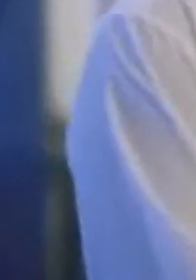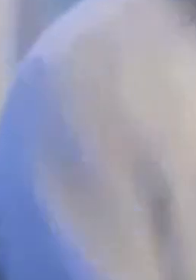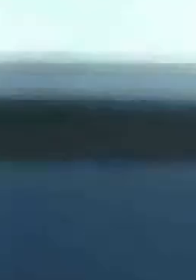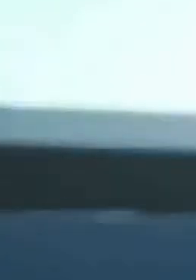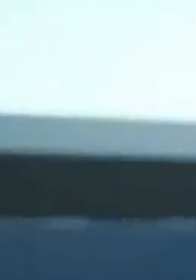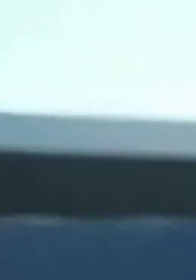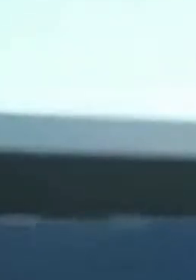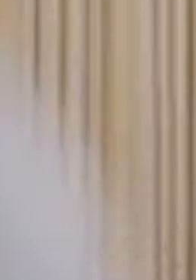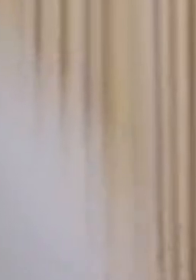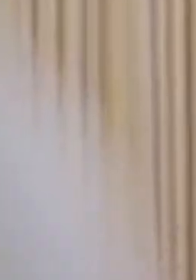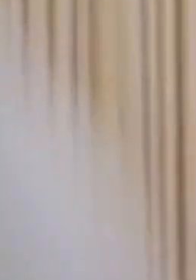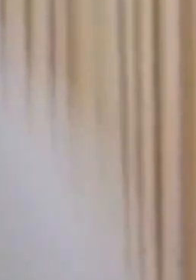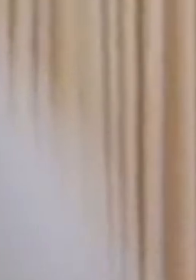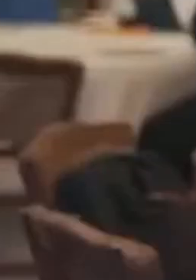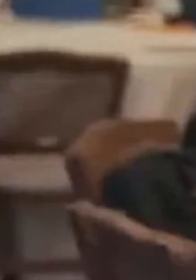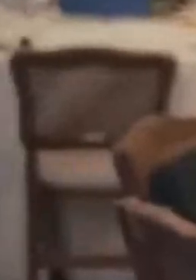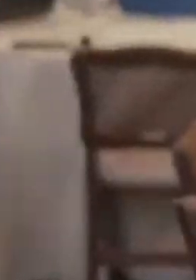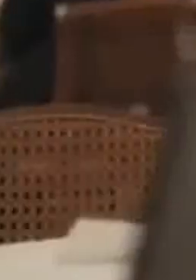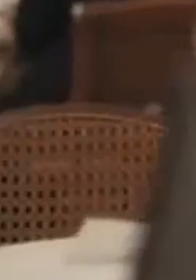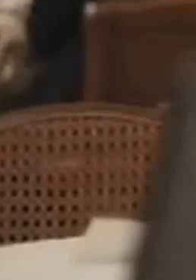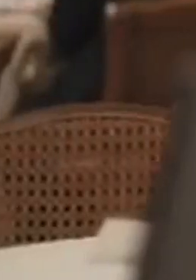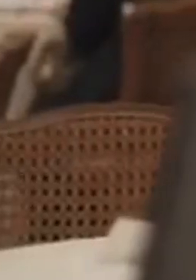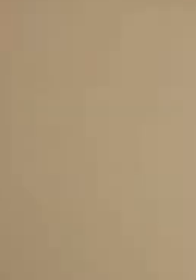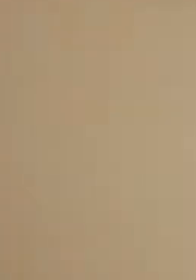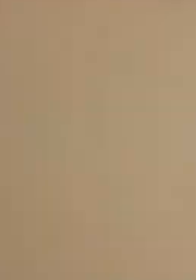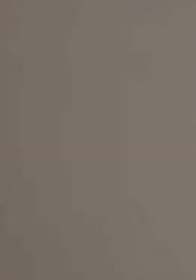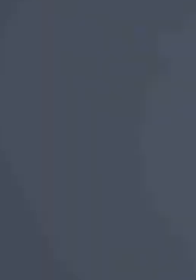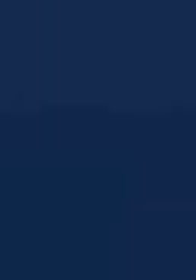y la calidad de los servicios públicos